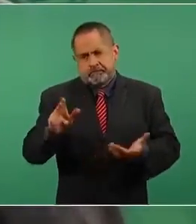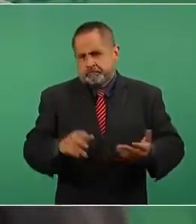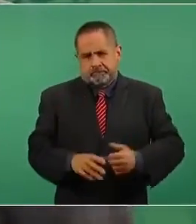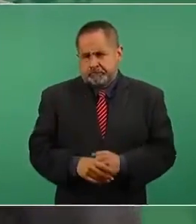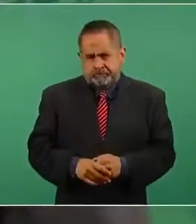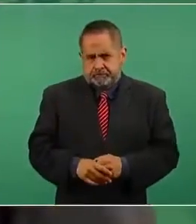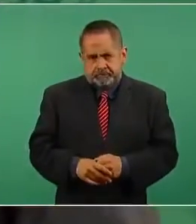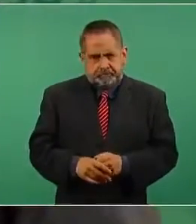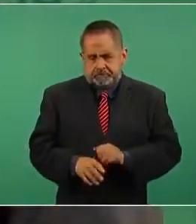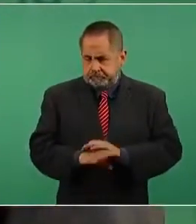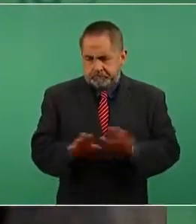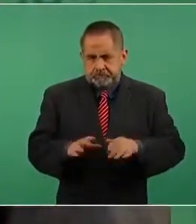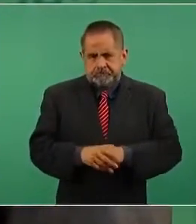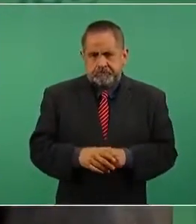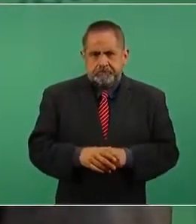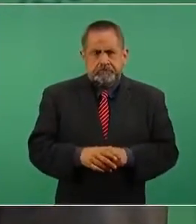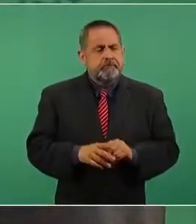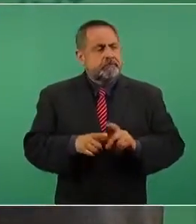Ya empieza